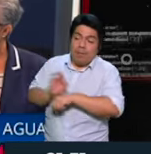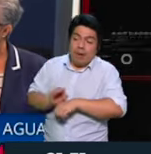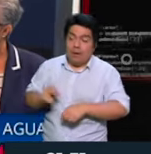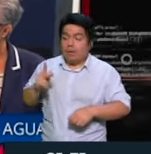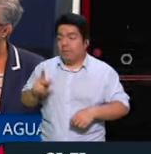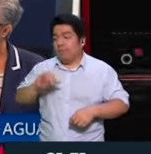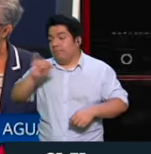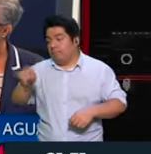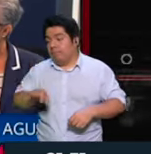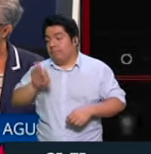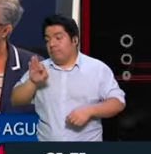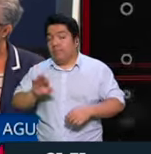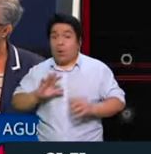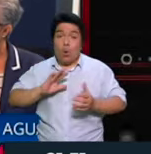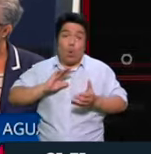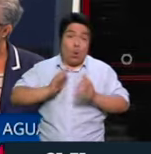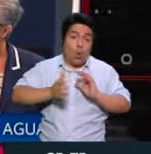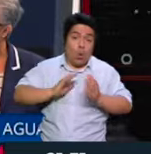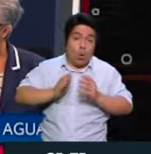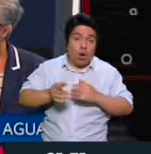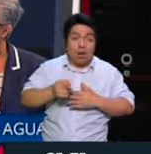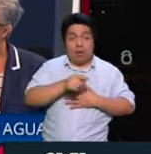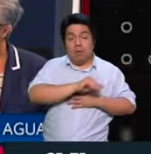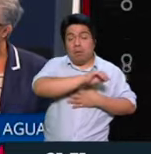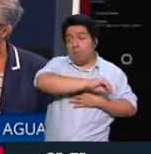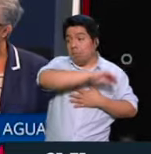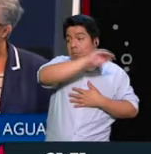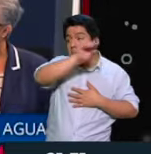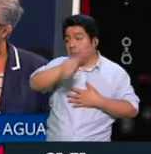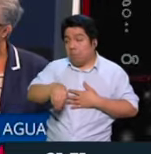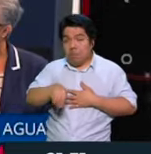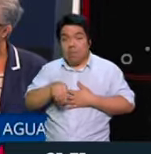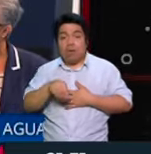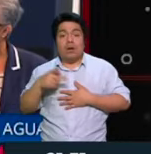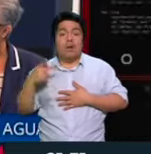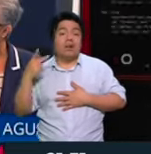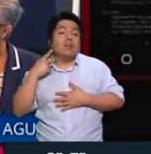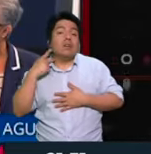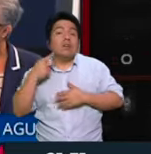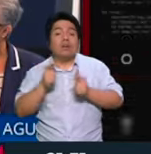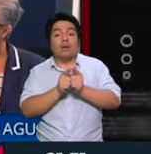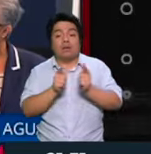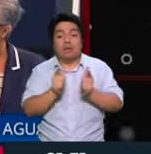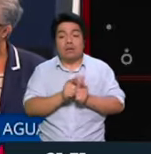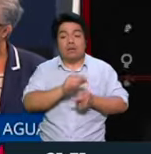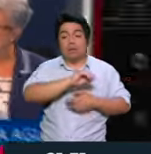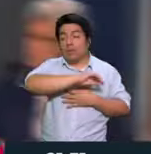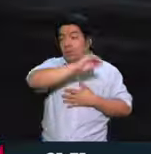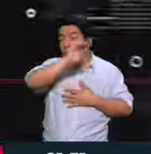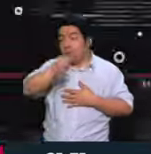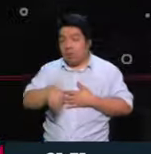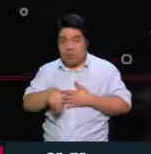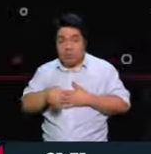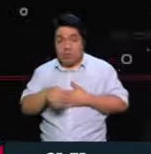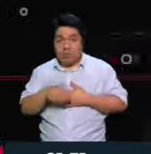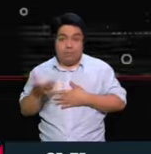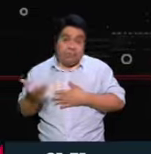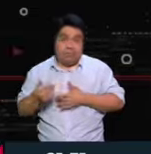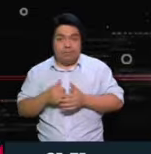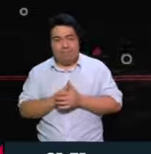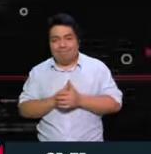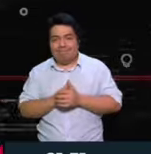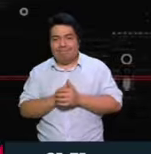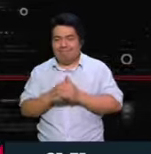Federal, o uno que lo puso el partido político en el poder. Porque ni siquiera va a ser el pueblo. La reforma al